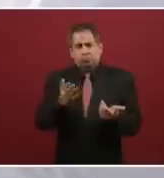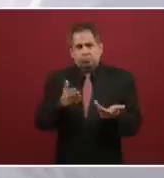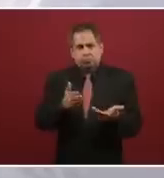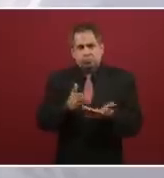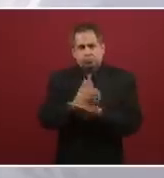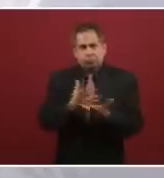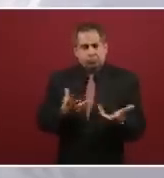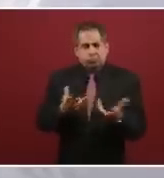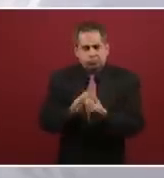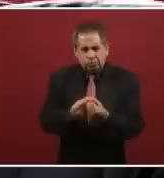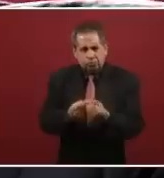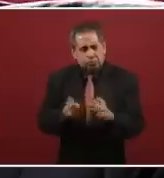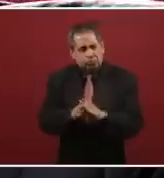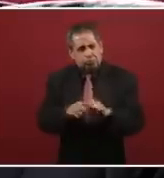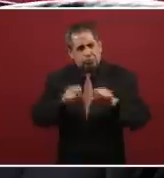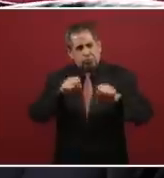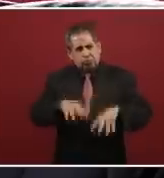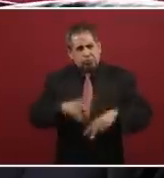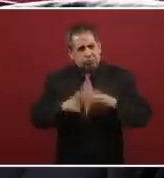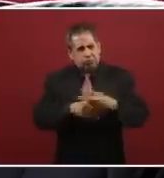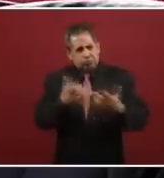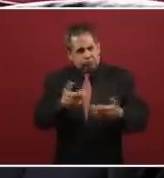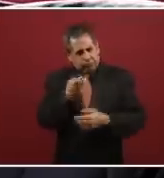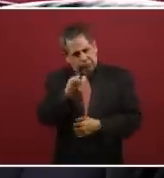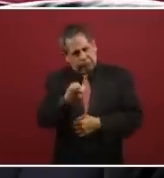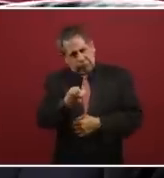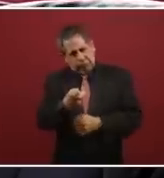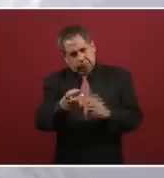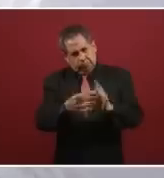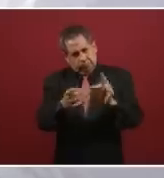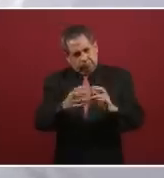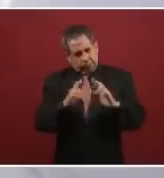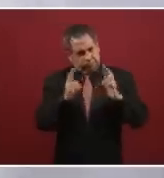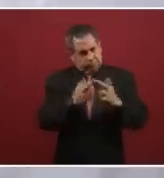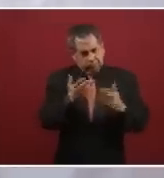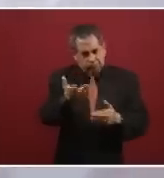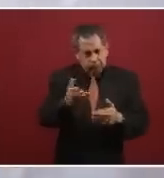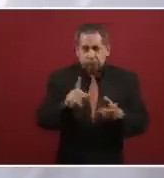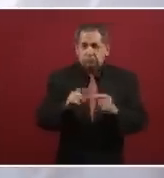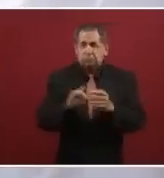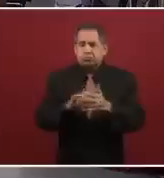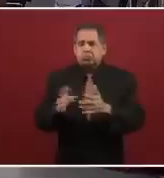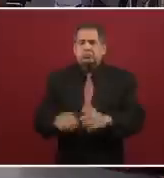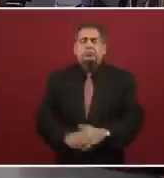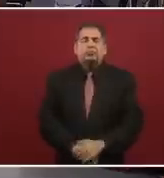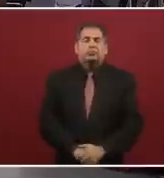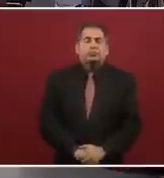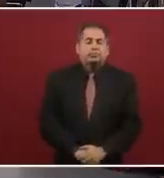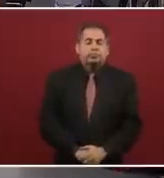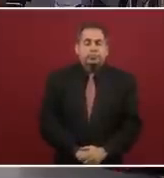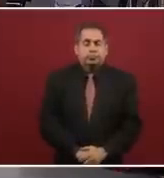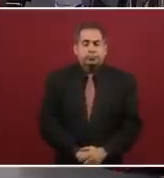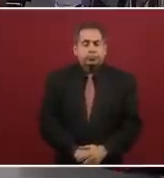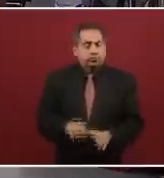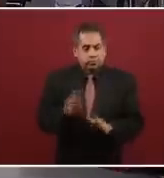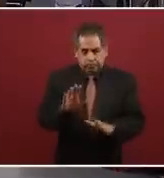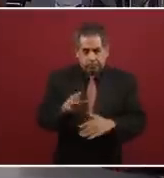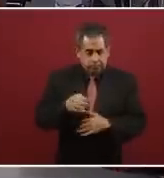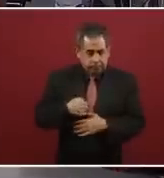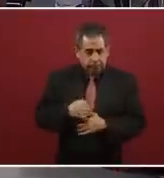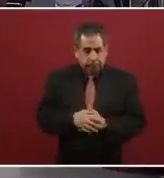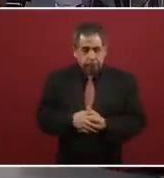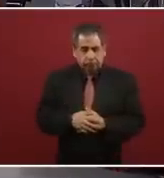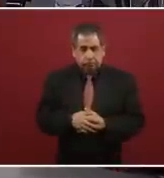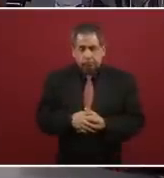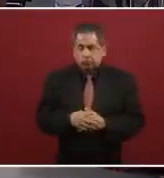pues entonces desistiría de que se lleven a cabo estas reuniones. Gracias. Mire, nosotros vamos a